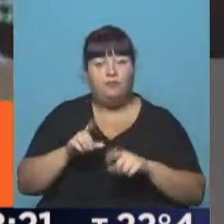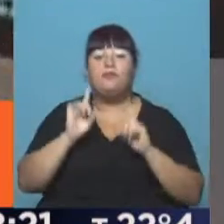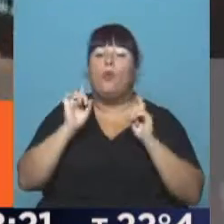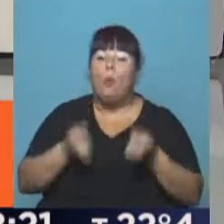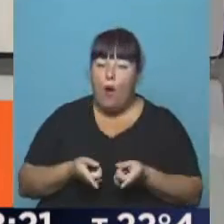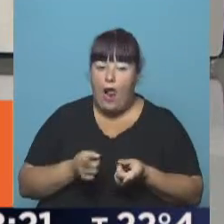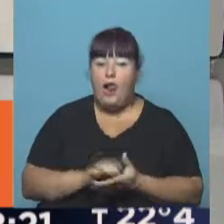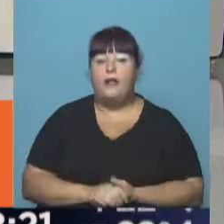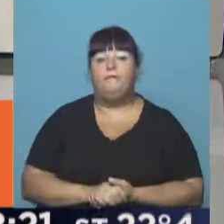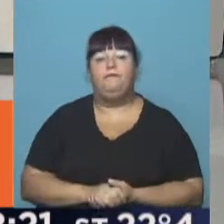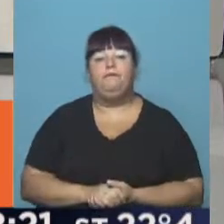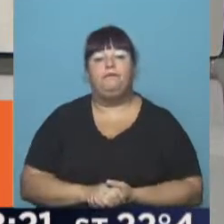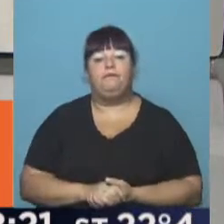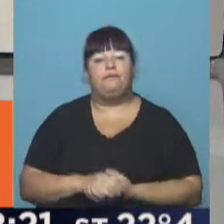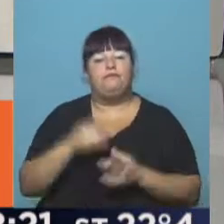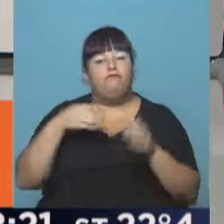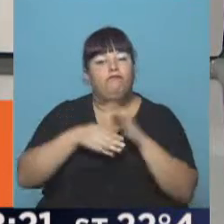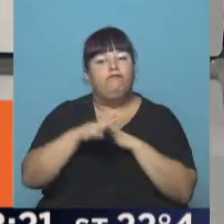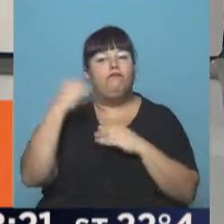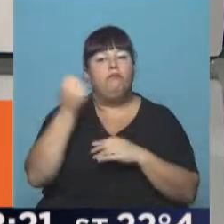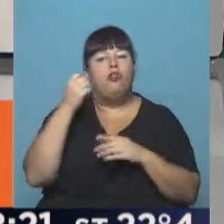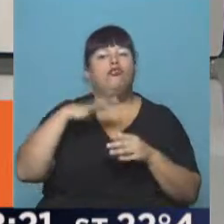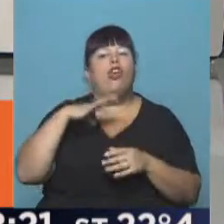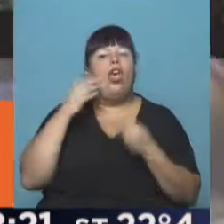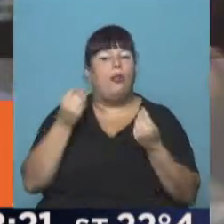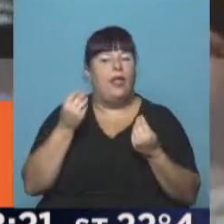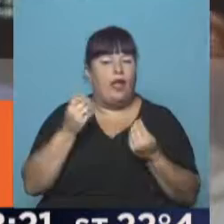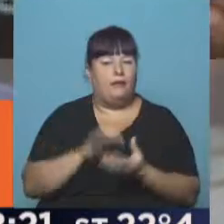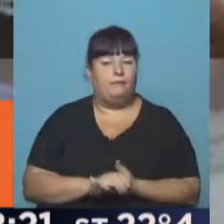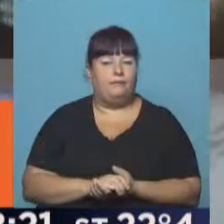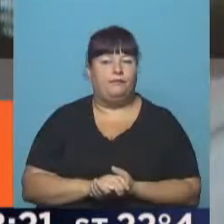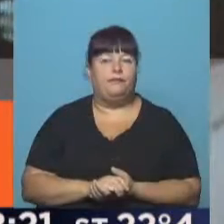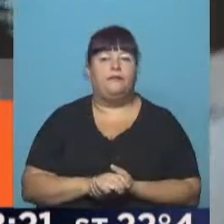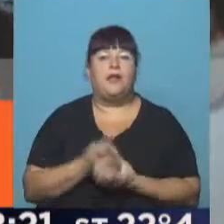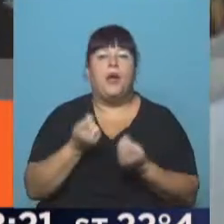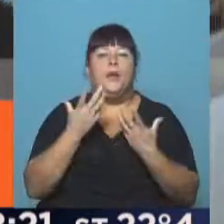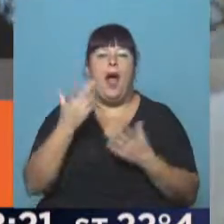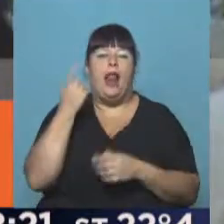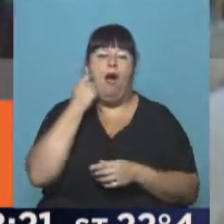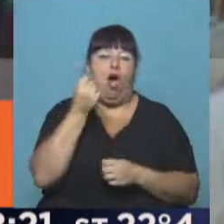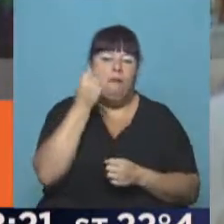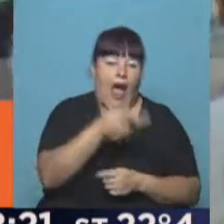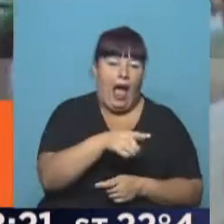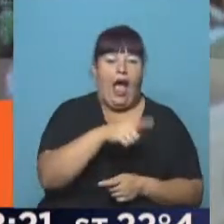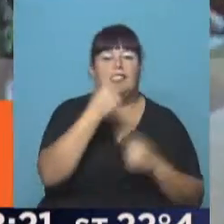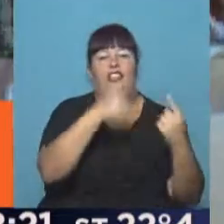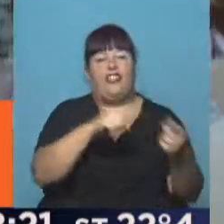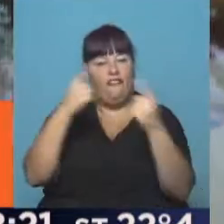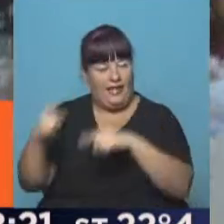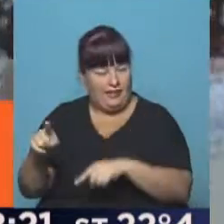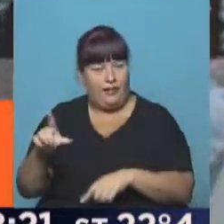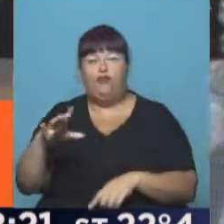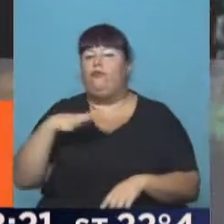embargo, hace un cauce muy profundo todavía la valoración patriarcal de ese diferencial.